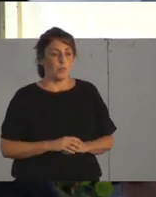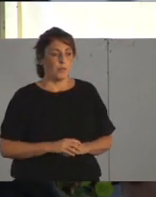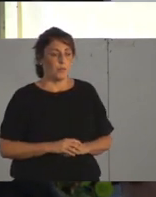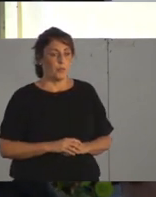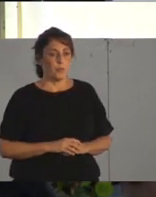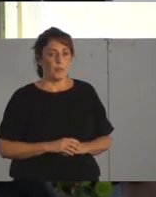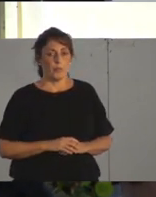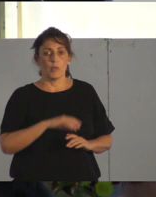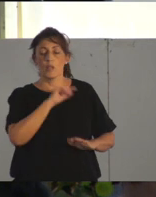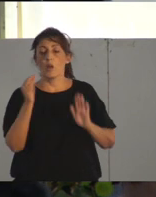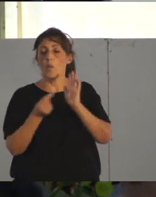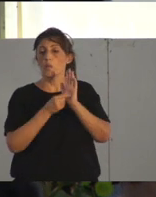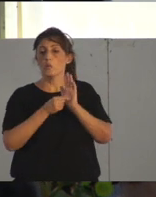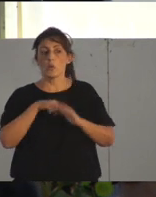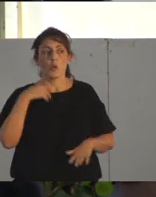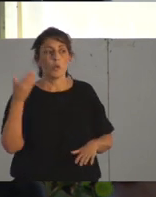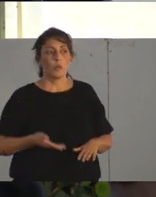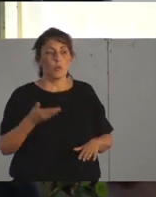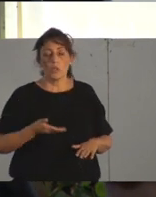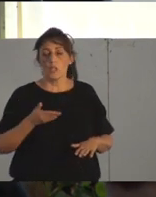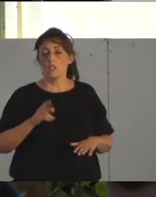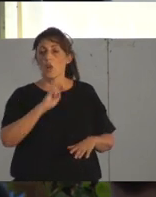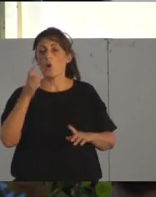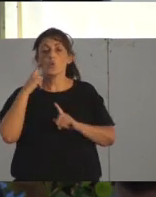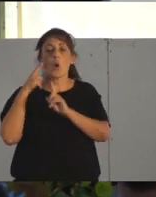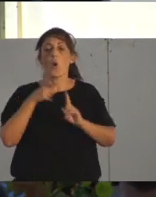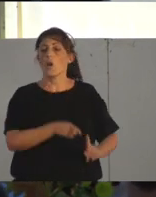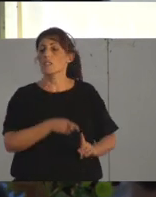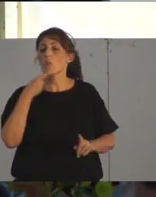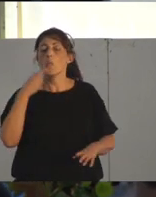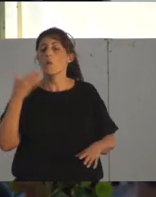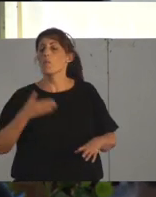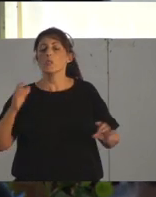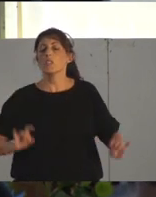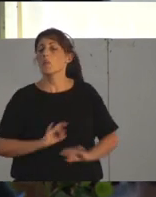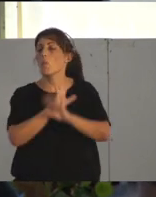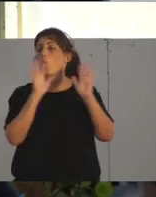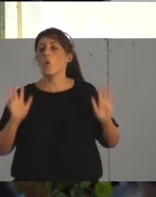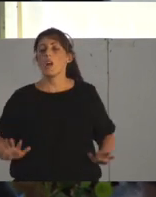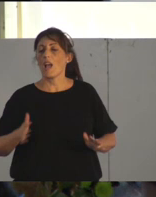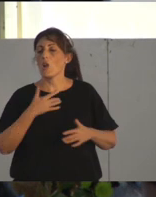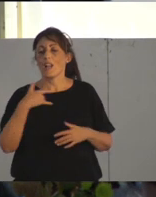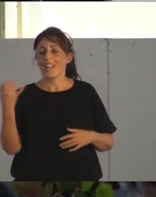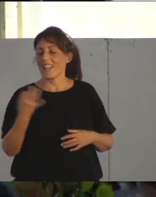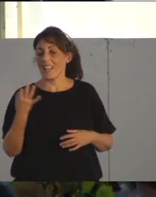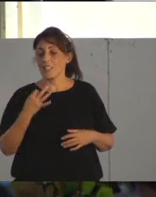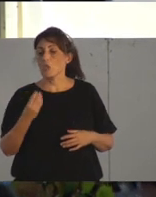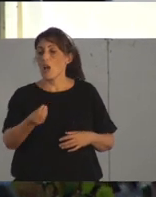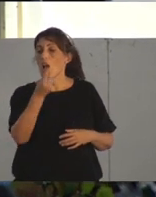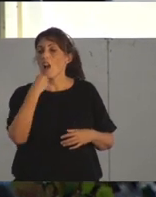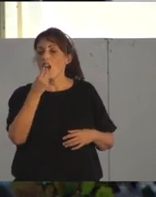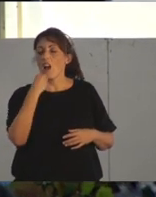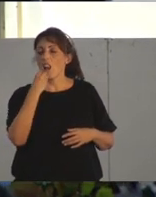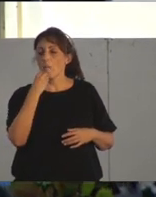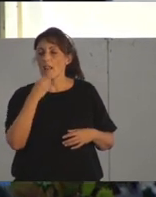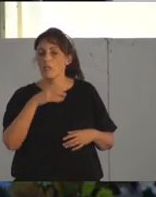Un punto muy importante y otra meta muy clara que teníamos era que no queríamos que los alimentos se